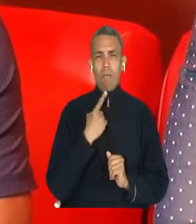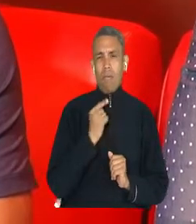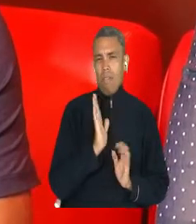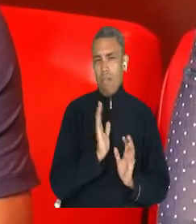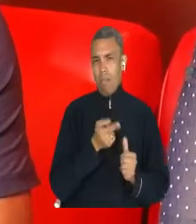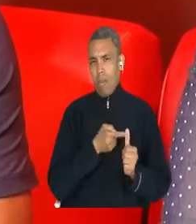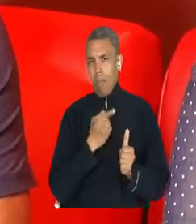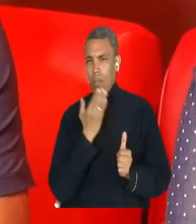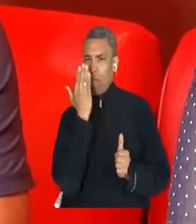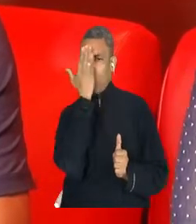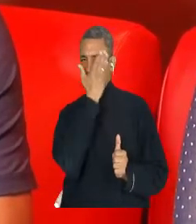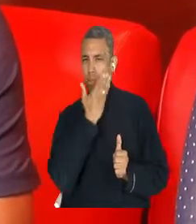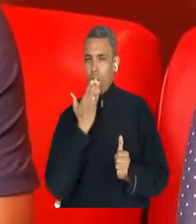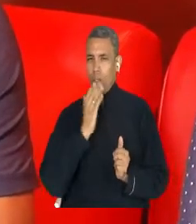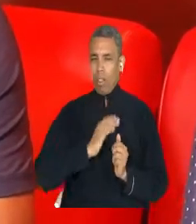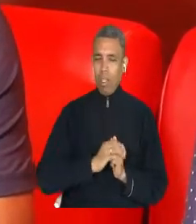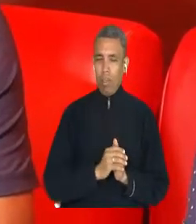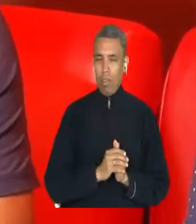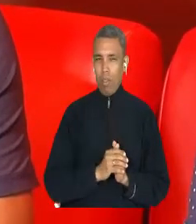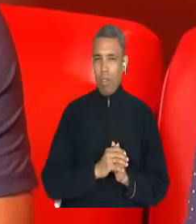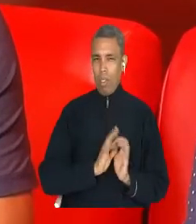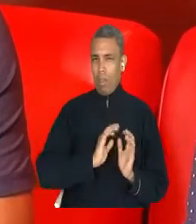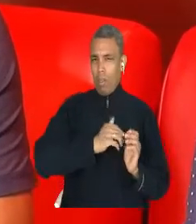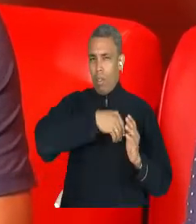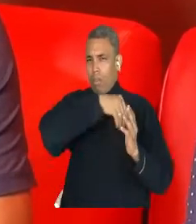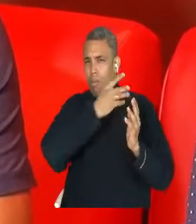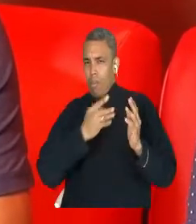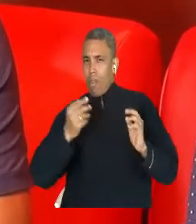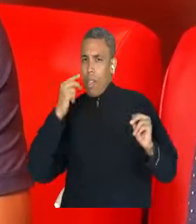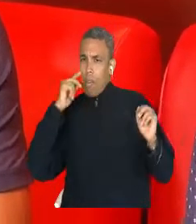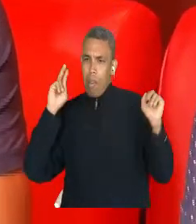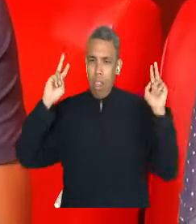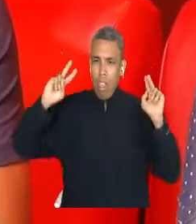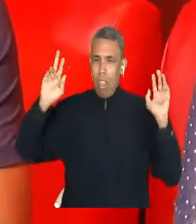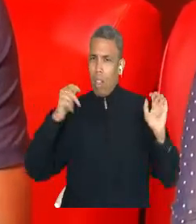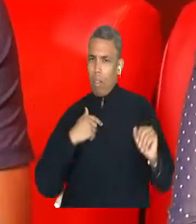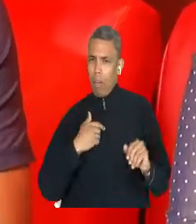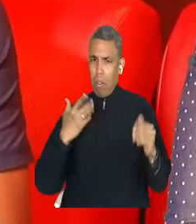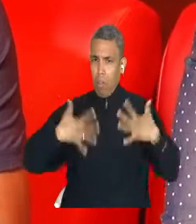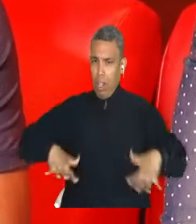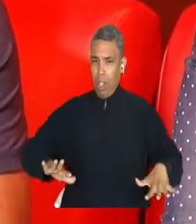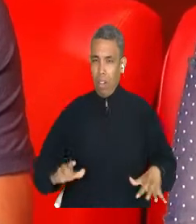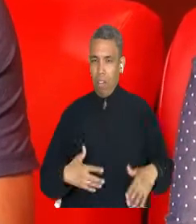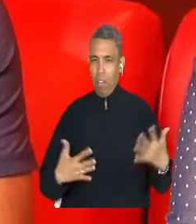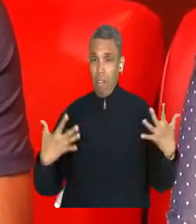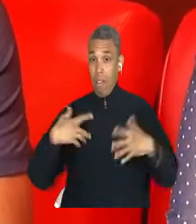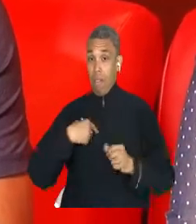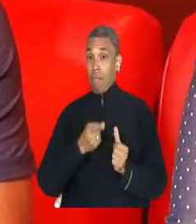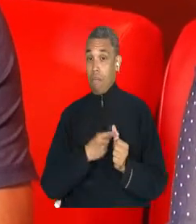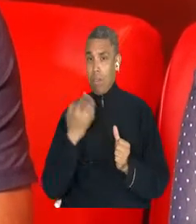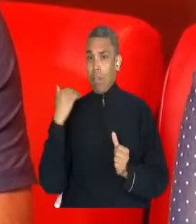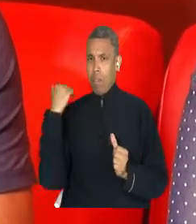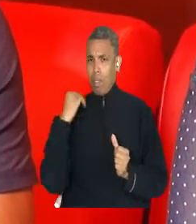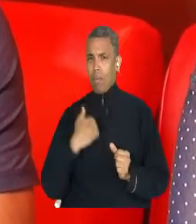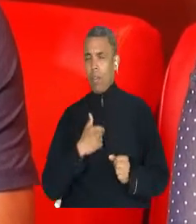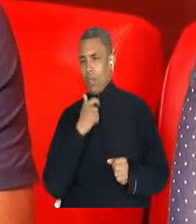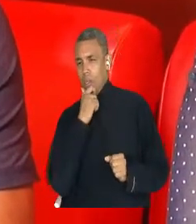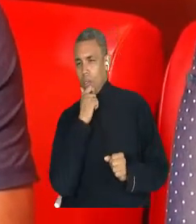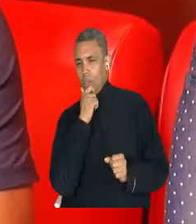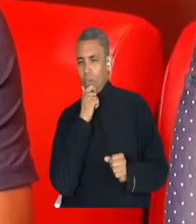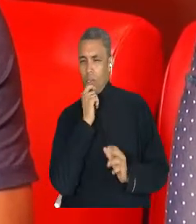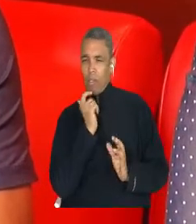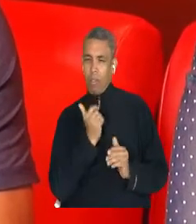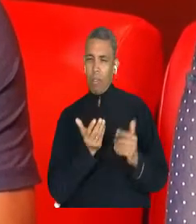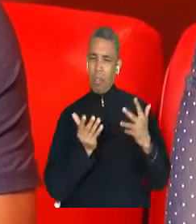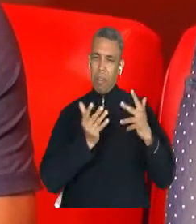primeros lugares no son de mi total agrado. Entonces estuve en un proceso largo de selección de la canción. Esta es una canción que lleva un sonido